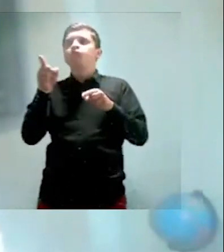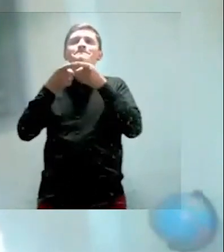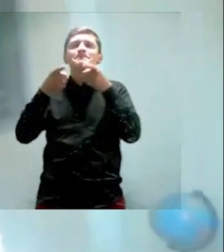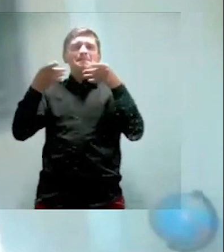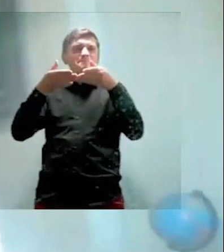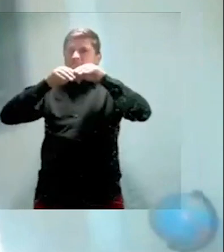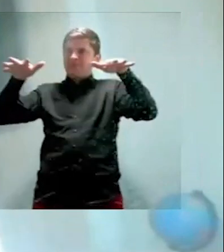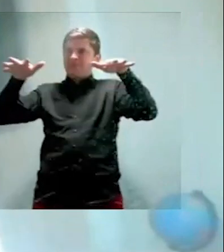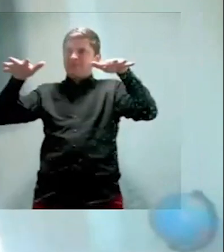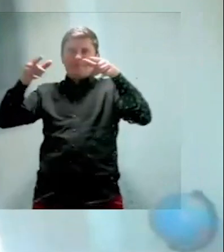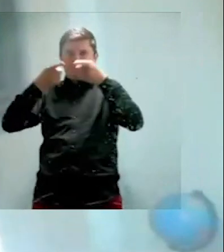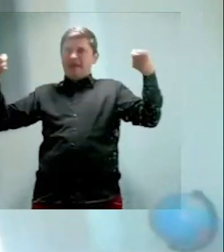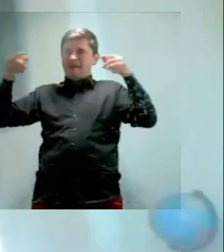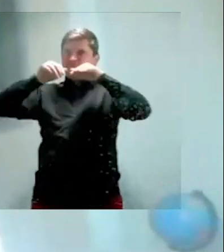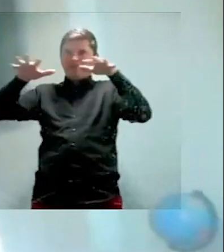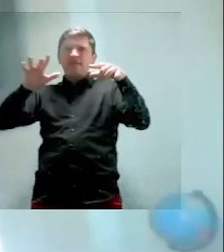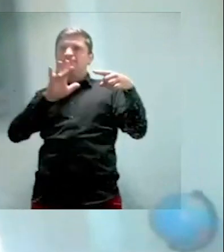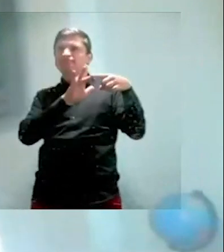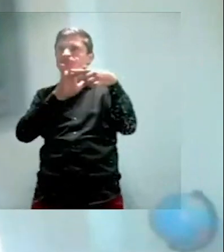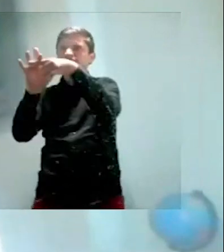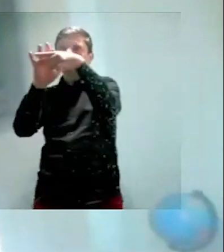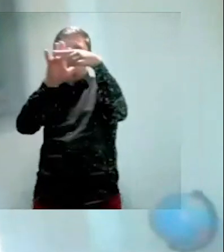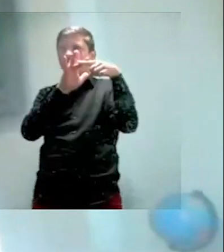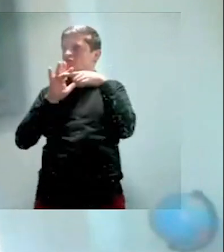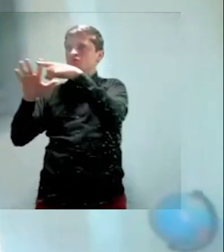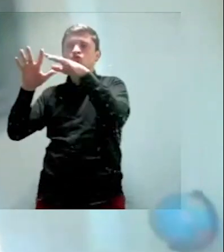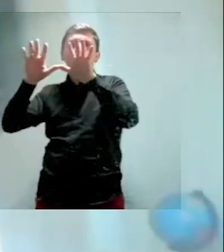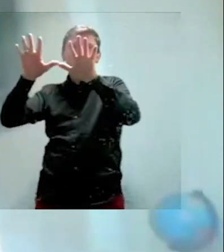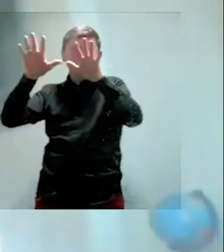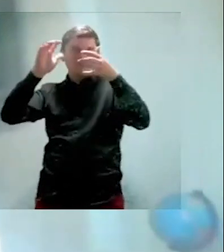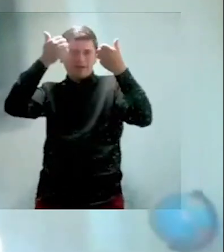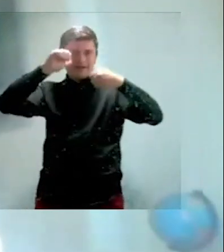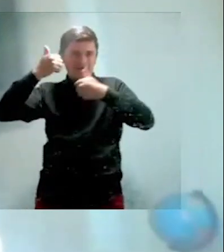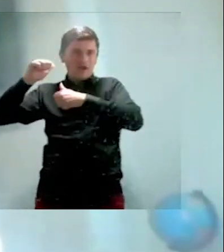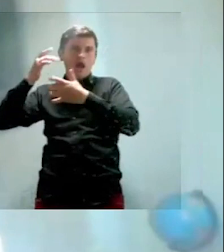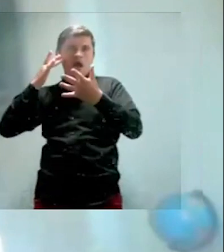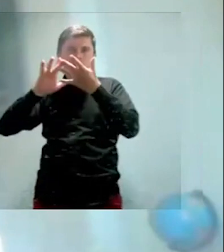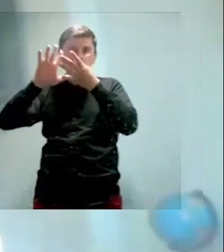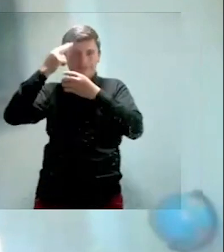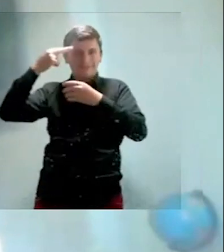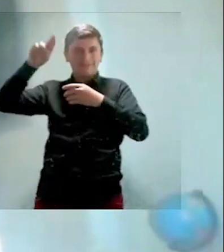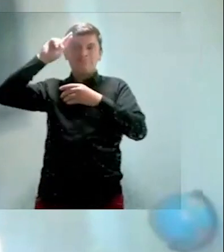son pautas que la Corte ha ido dando en esta evolución